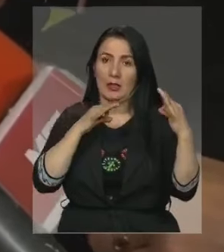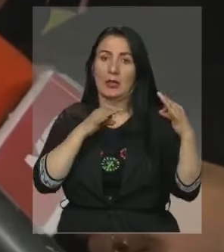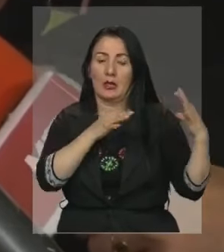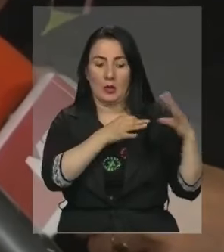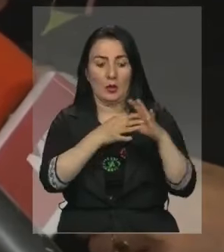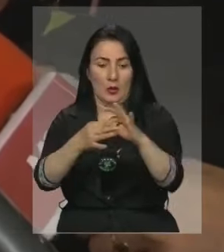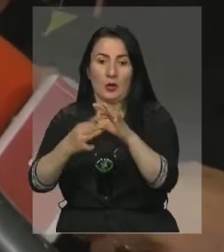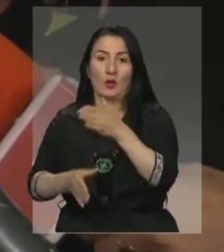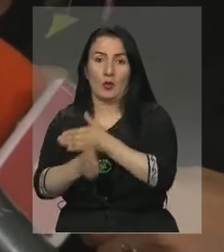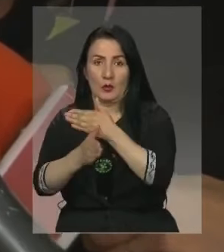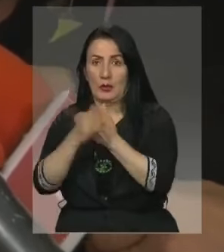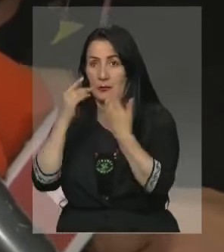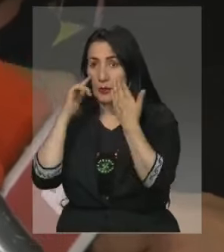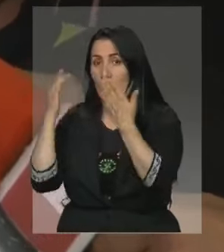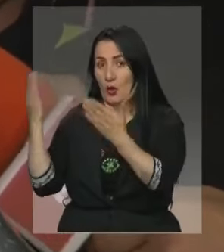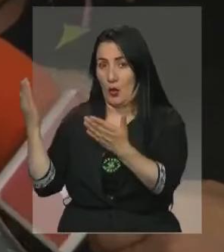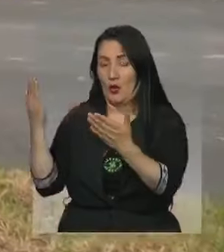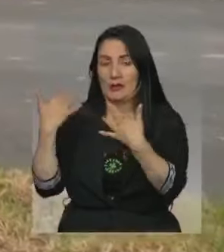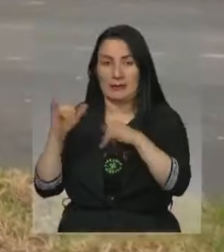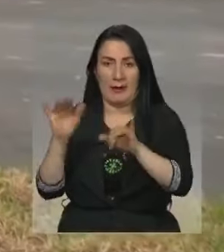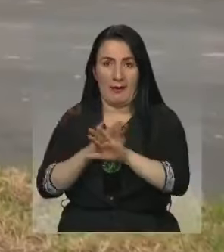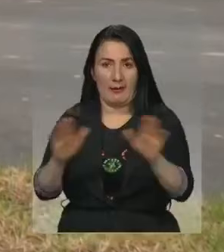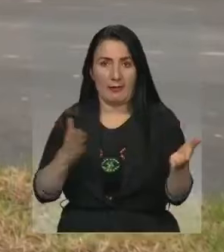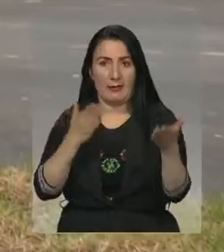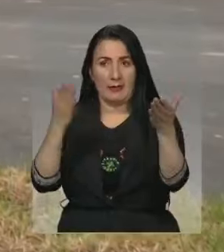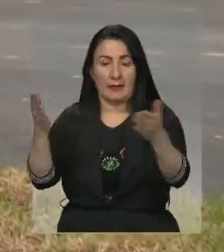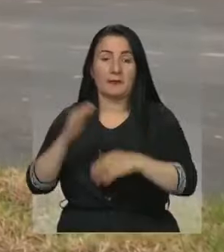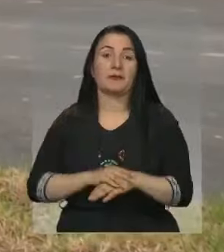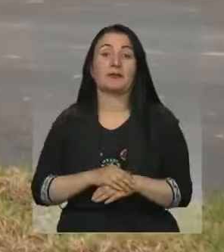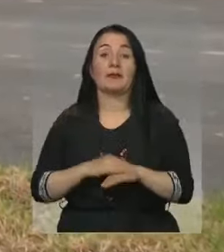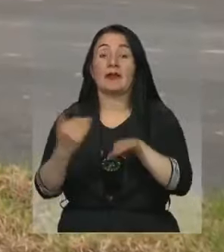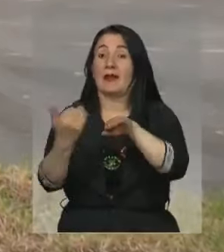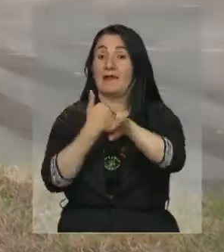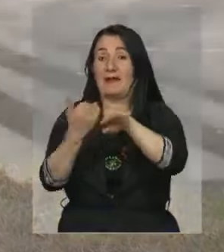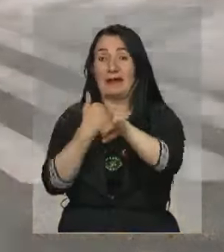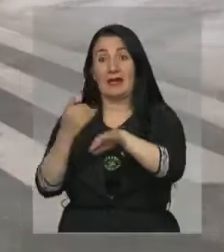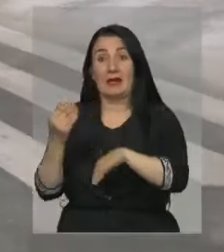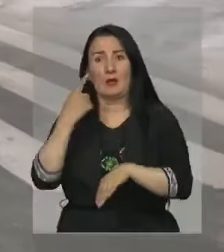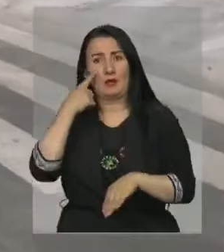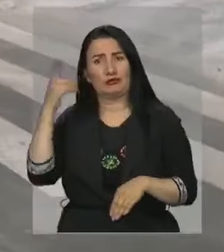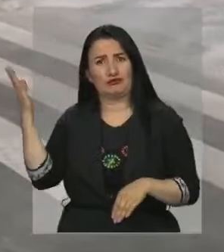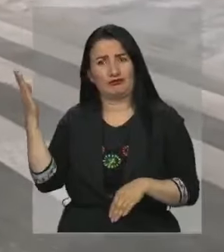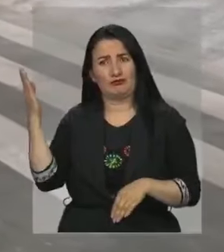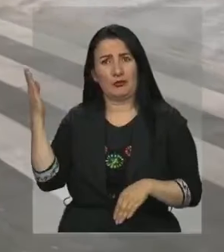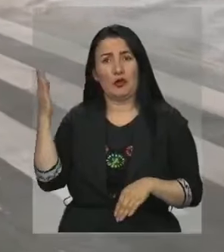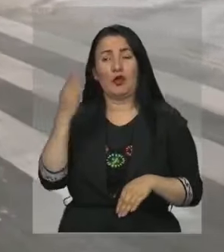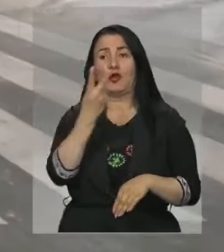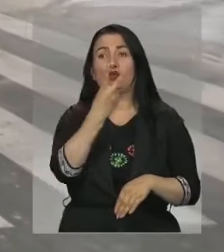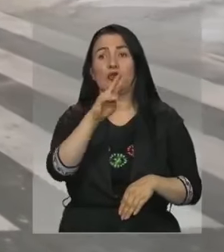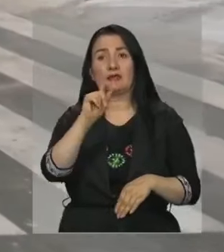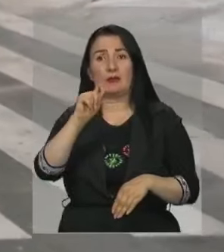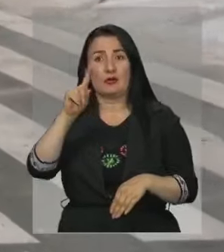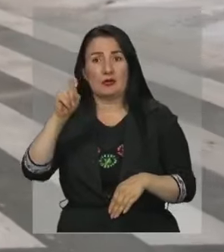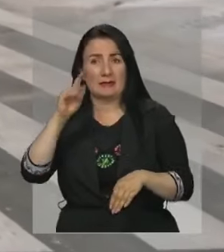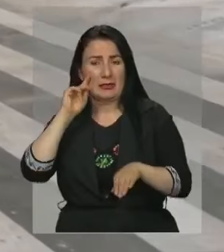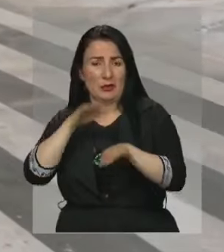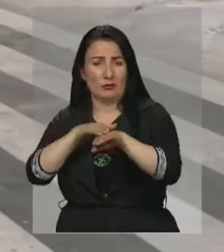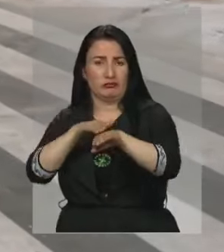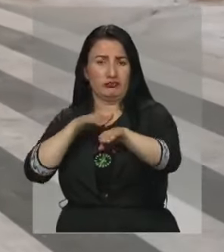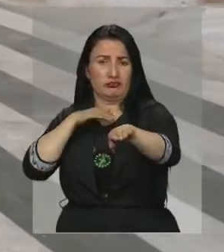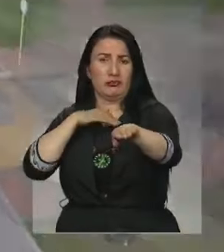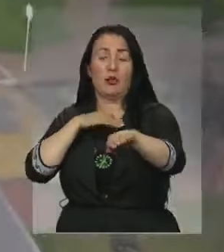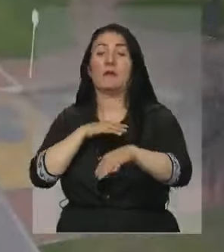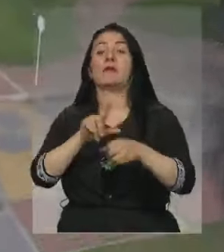Pudo continuarse con la obra y logramos agilizarla. La avenida Guayacanes es una extensa vía de 12.6 kilómetros de longitud